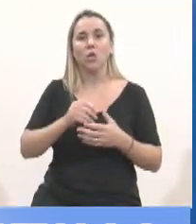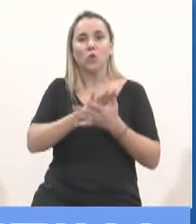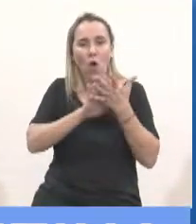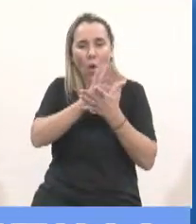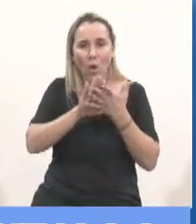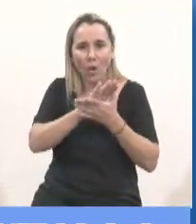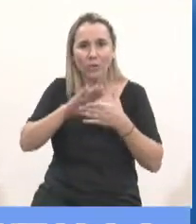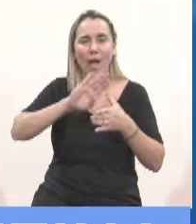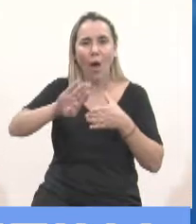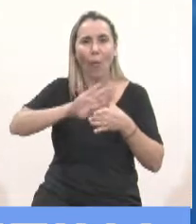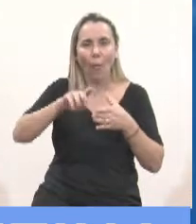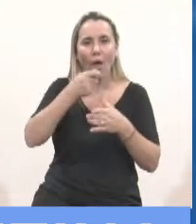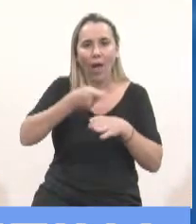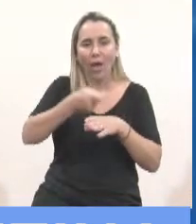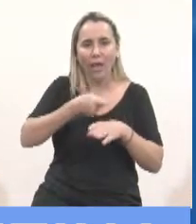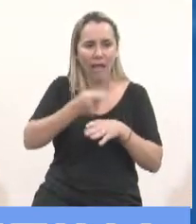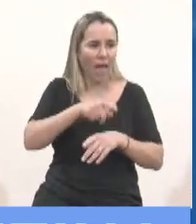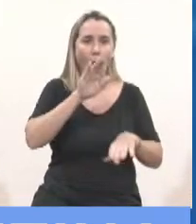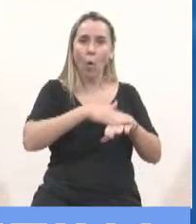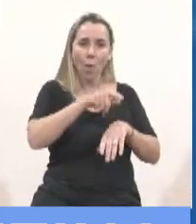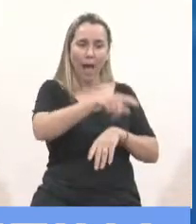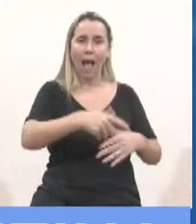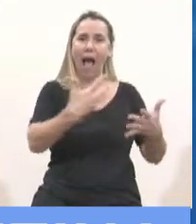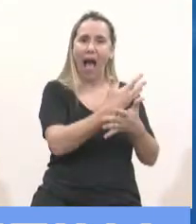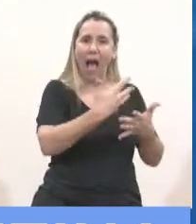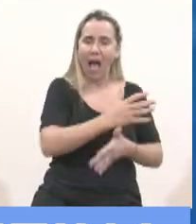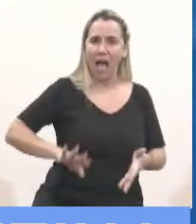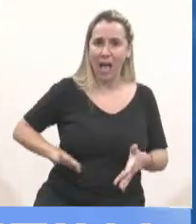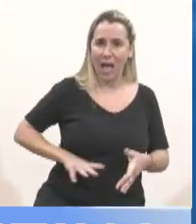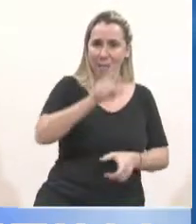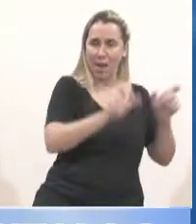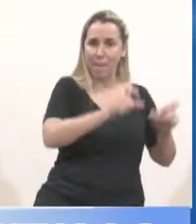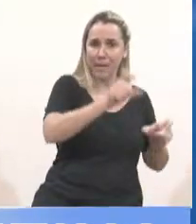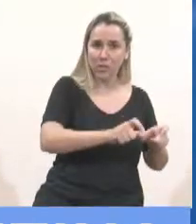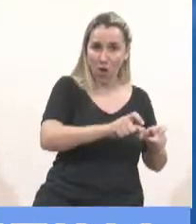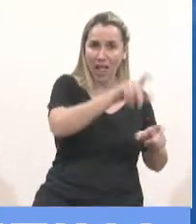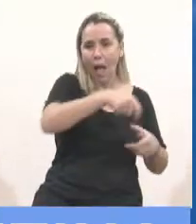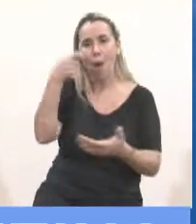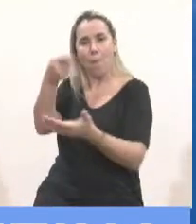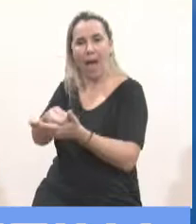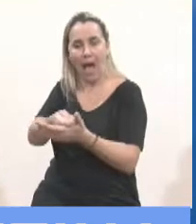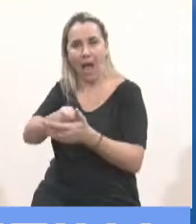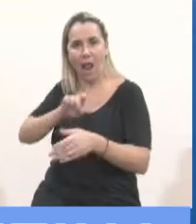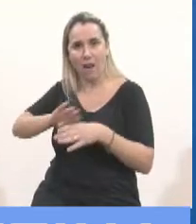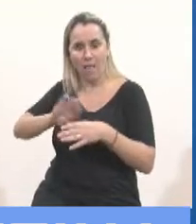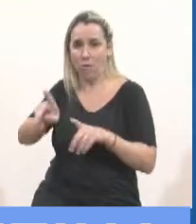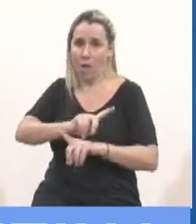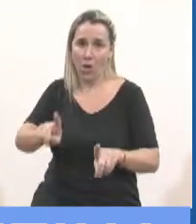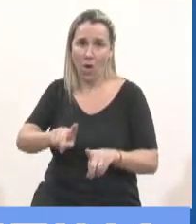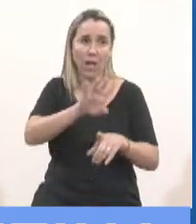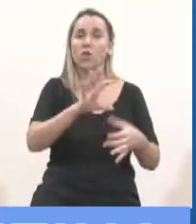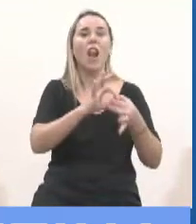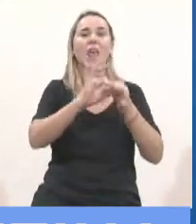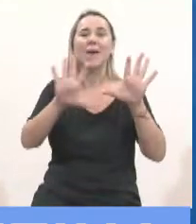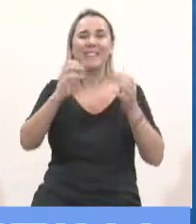puede pagar con el hambre y la miseria del pueblo la especulación financiera. Porque esa es la libertad de morirse de